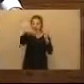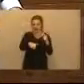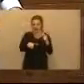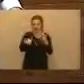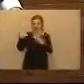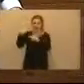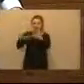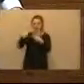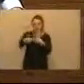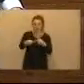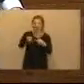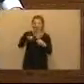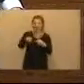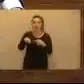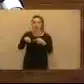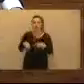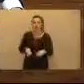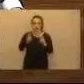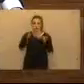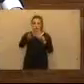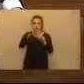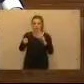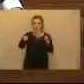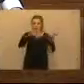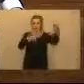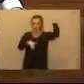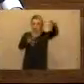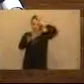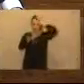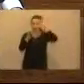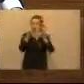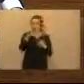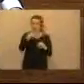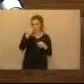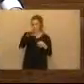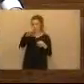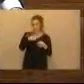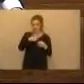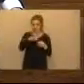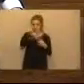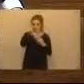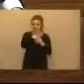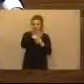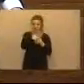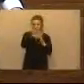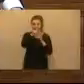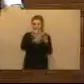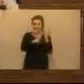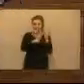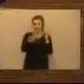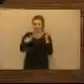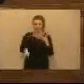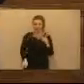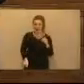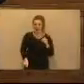baile flamenco. Por tanto, creemos que tampoco es posible incorporar las enseñanzas de bailes regionales al conservatorio profesional en tanto